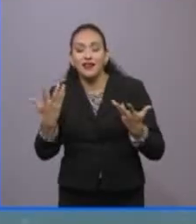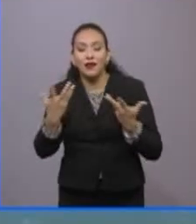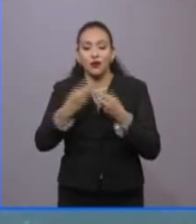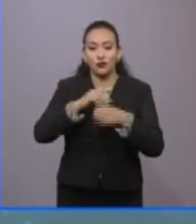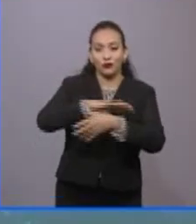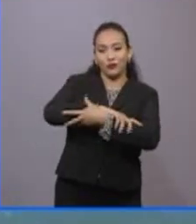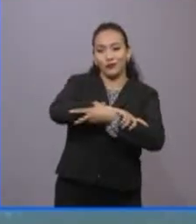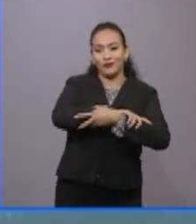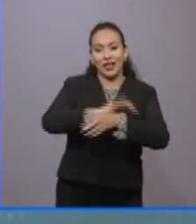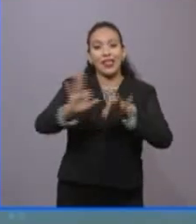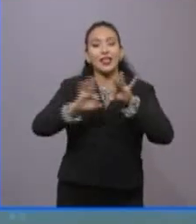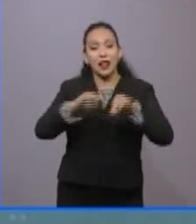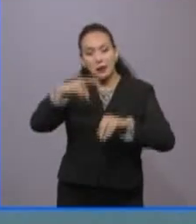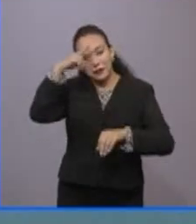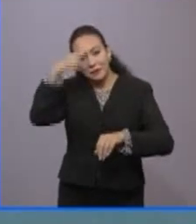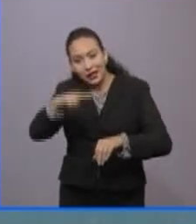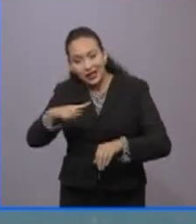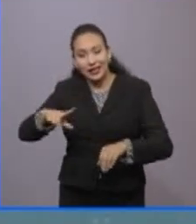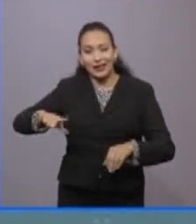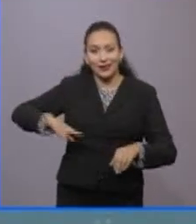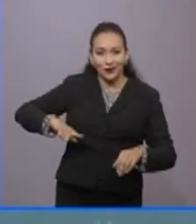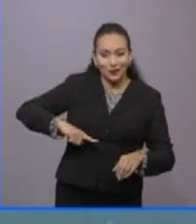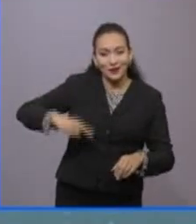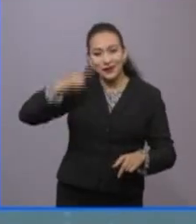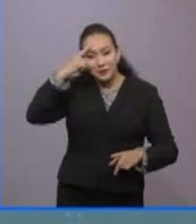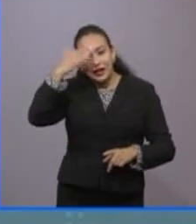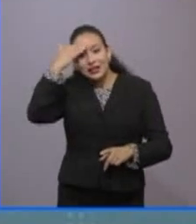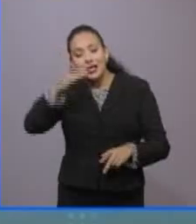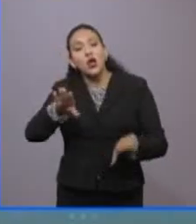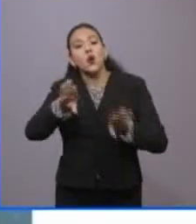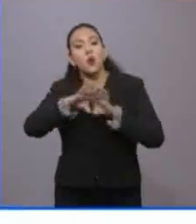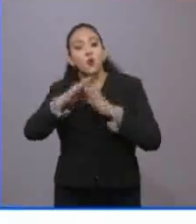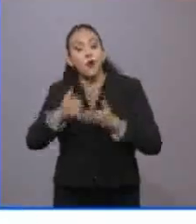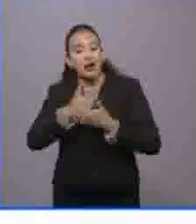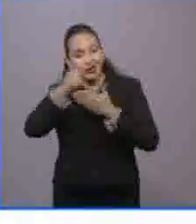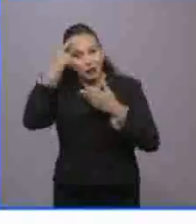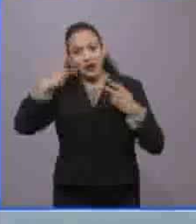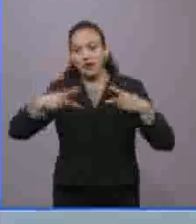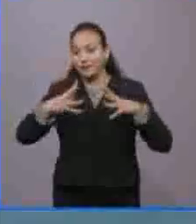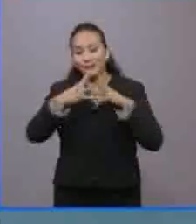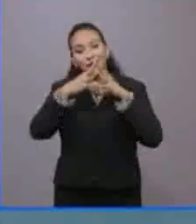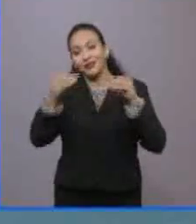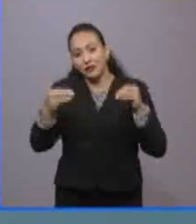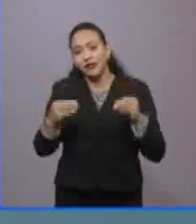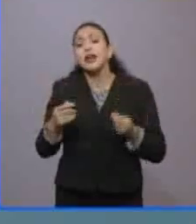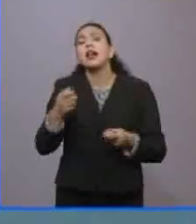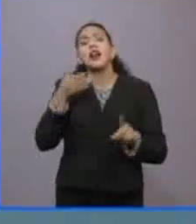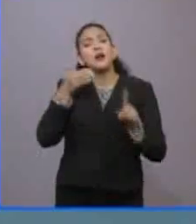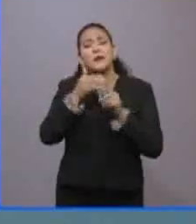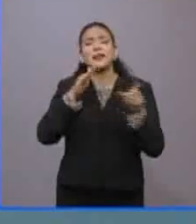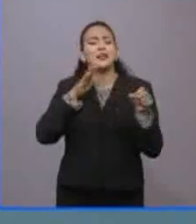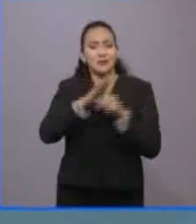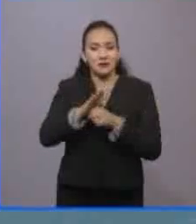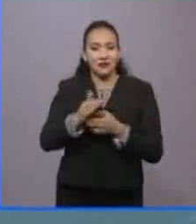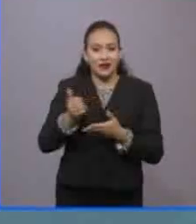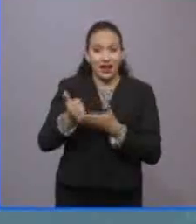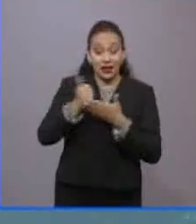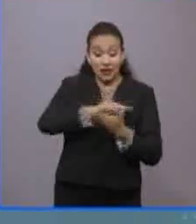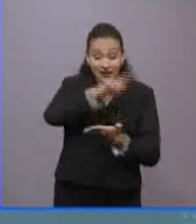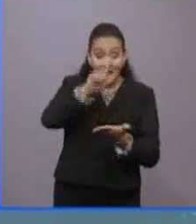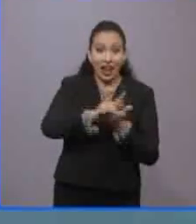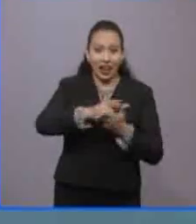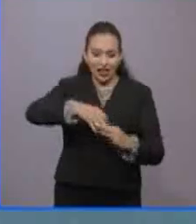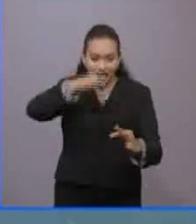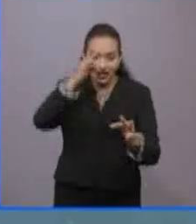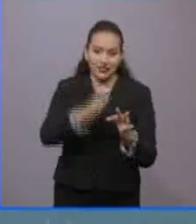los intercambios constructivos con el Estado para lograr el objetivo común, que es la plena implementación de la Convención, que